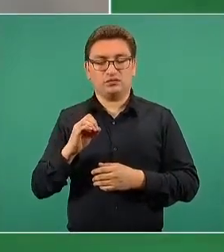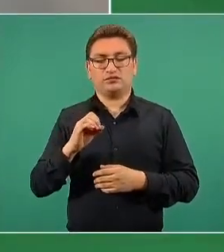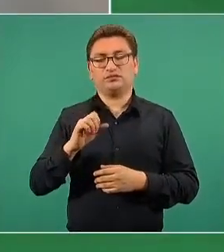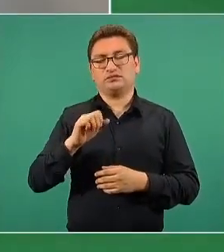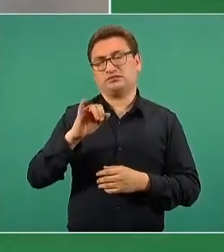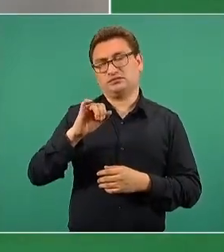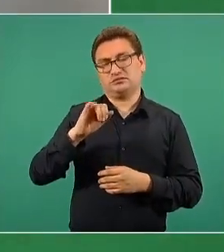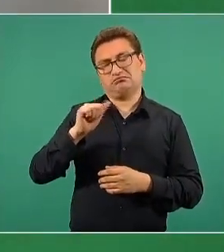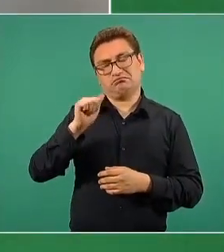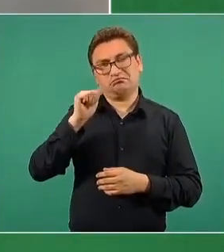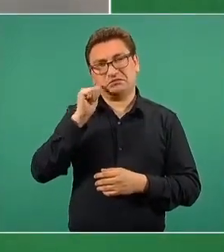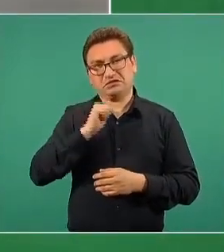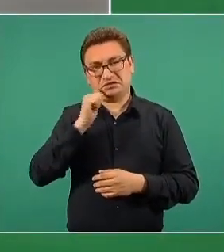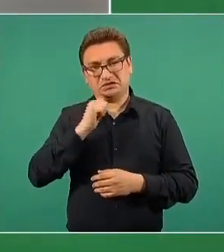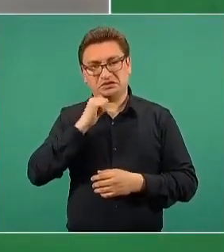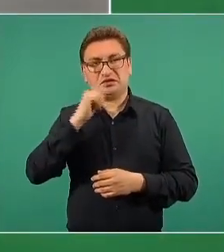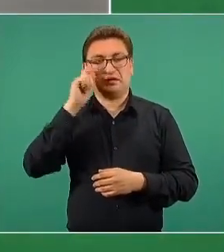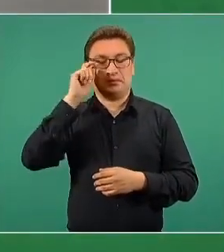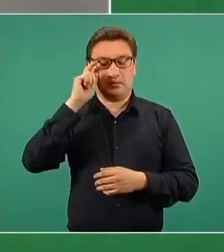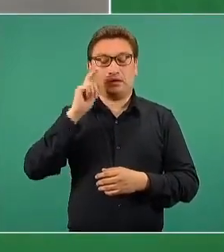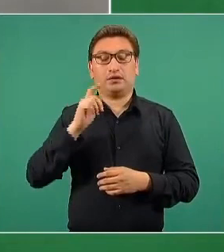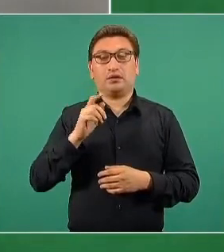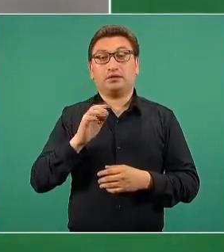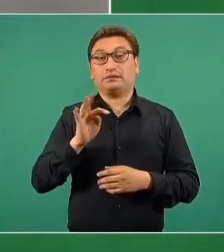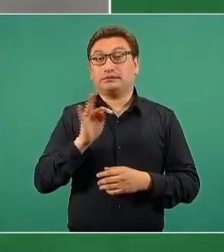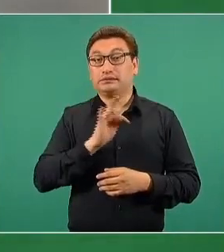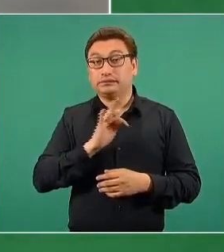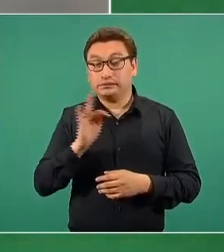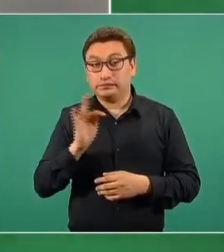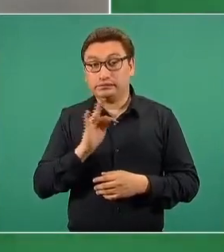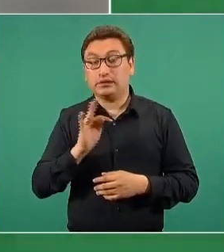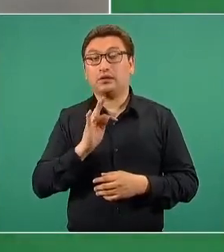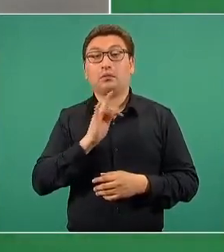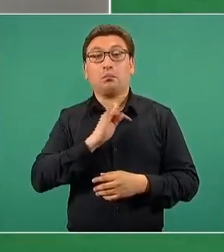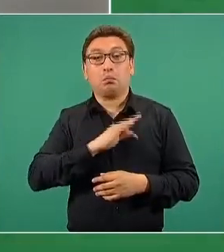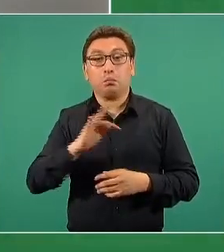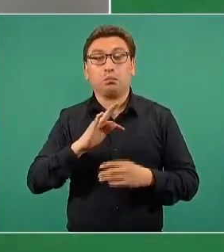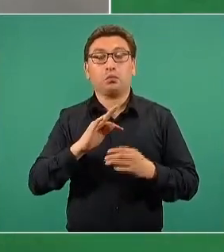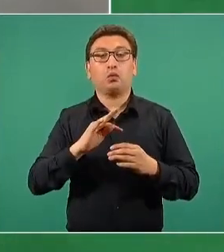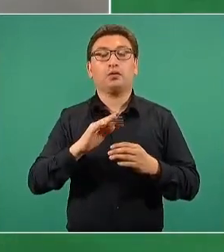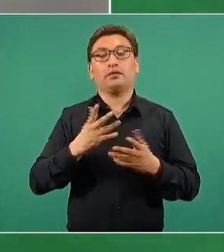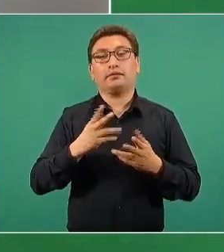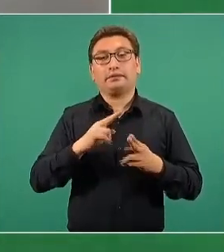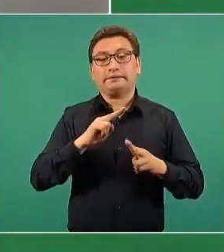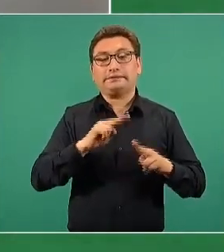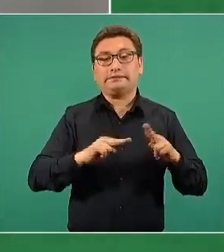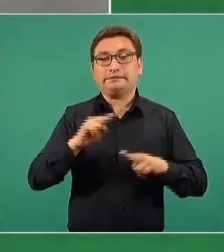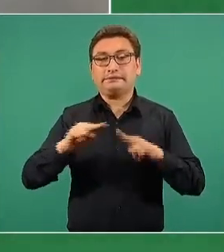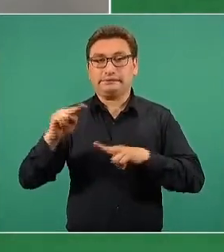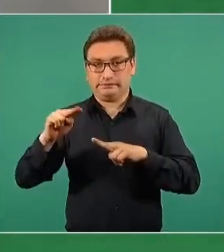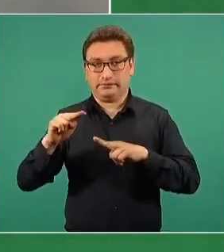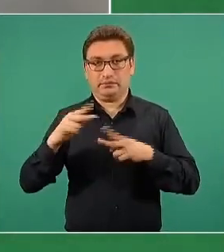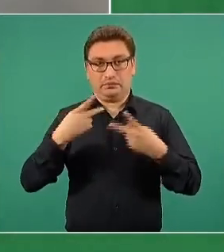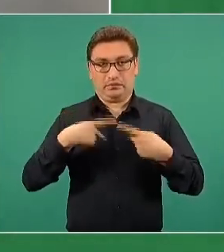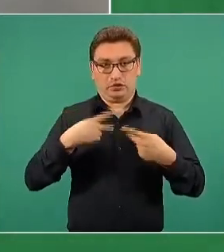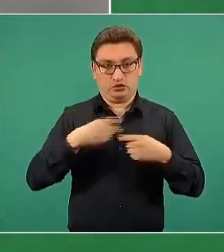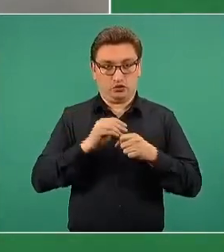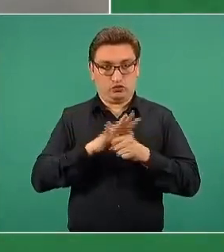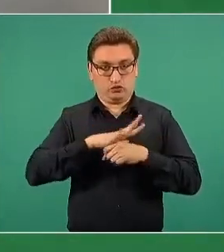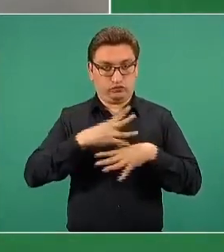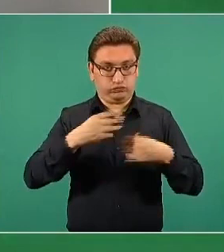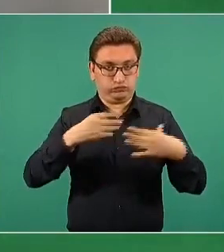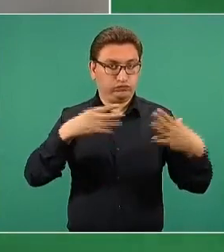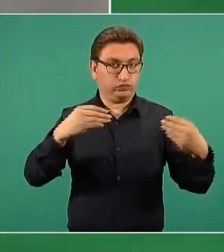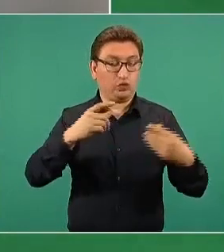Siempre existe un potencial de incremento de casos secundario